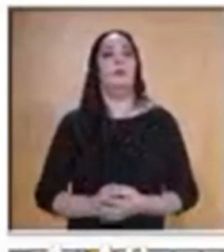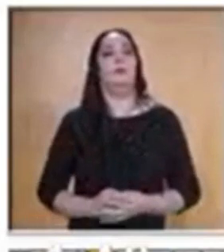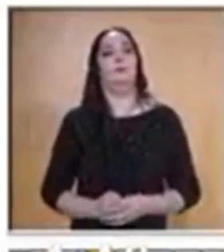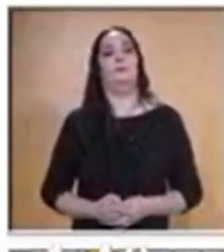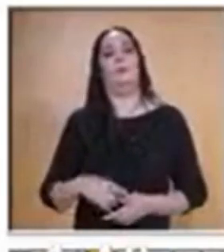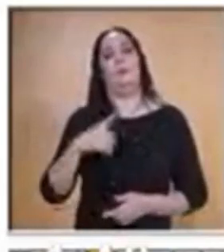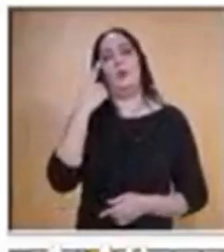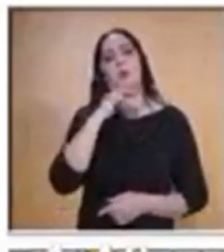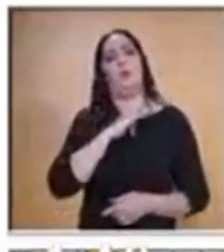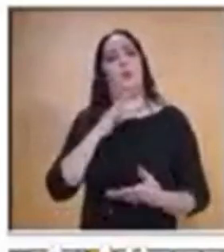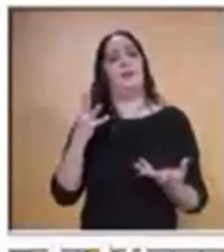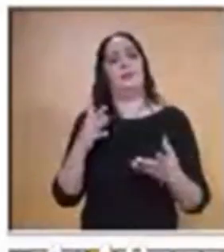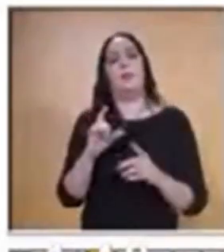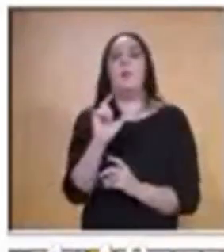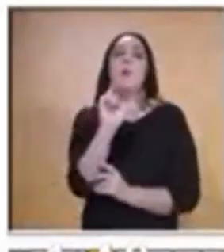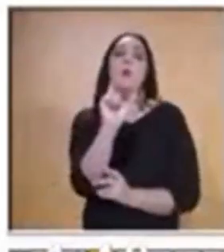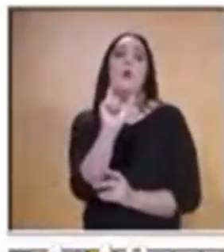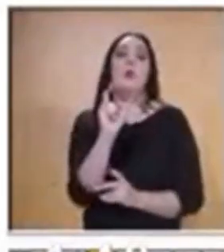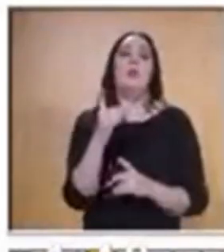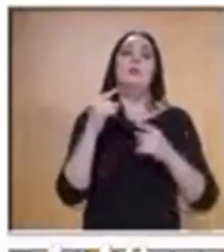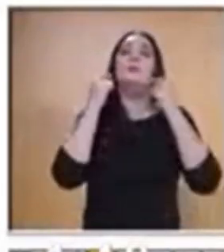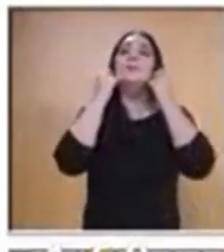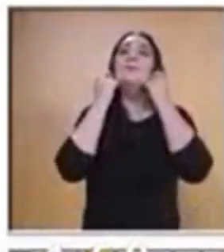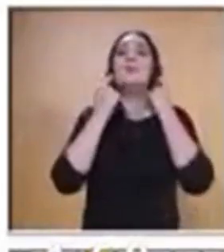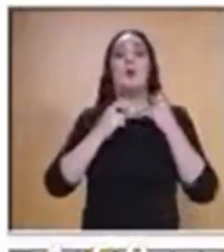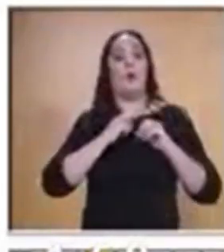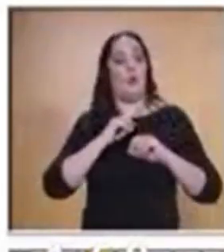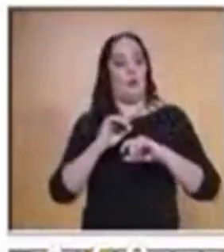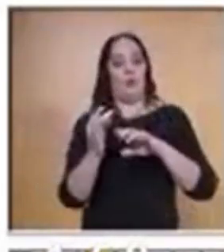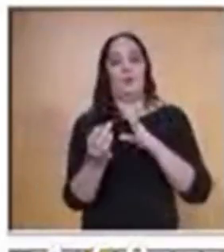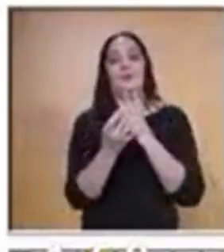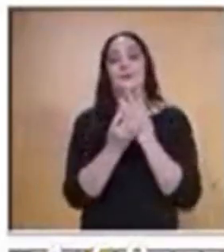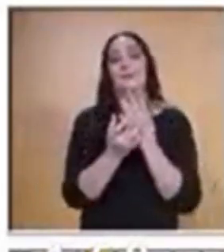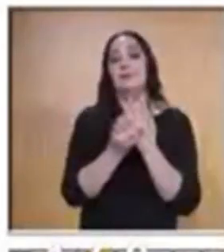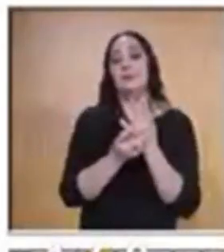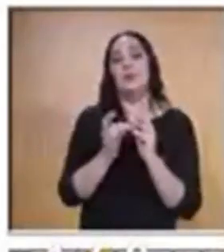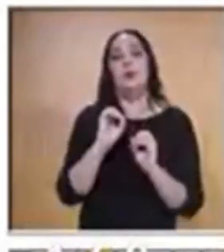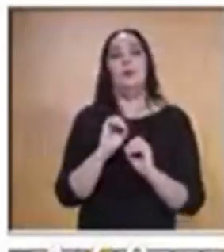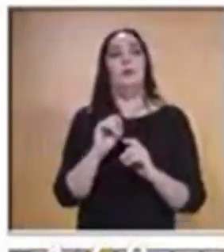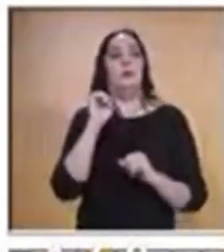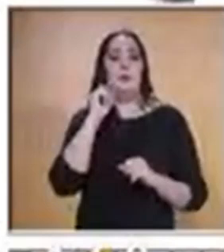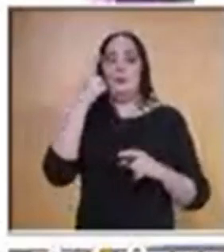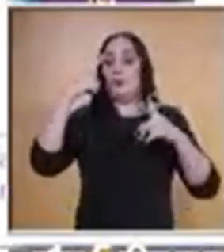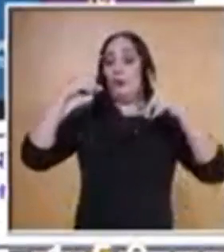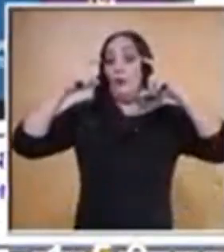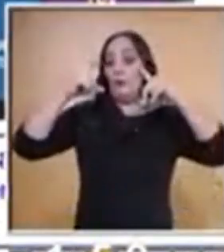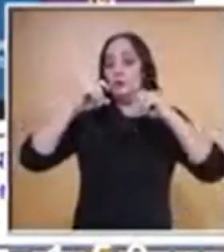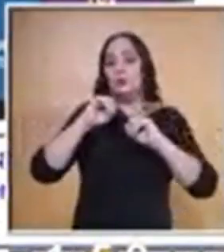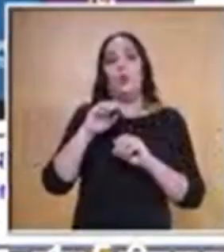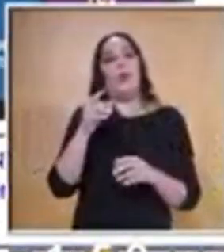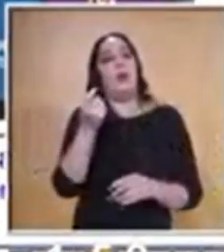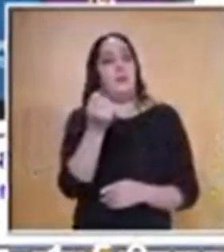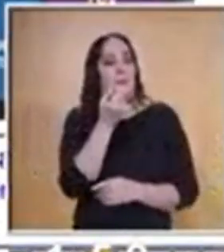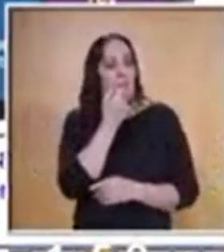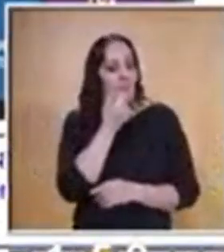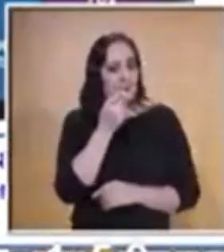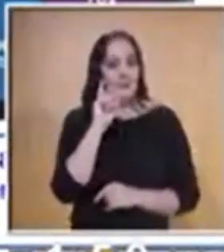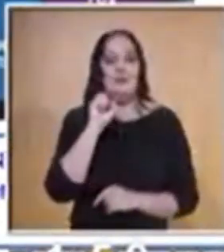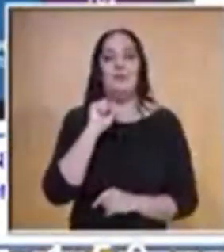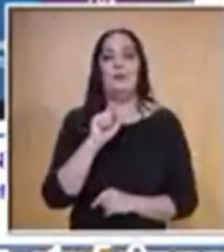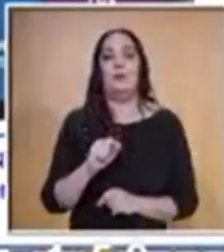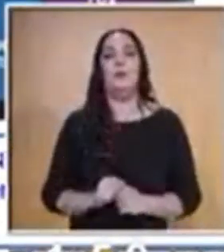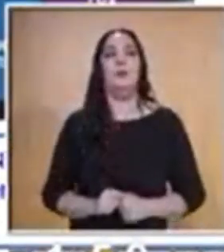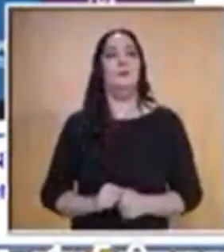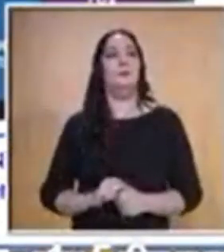utilizamos para fabricar monedas, joyería, en la fotografía y también en la medicina. Continuamos con la siguiente gráfica, que es la gráfica